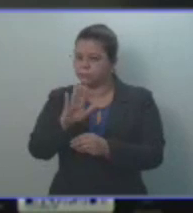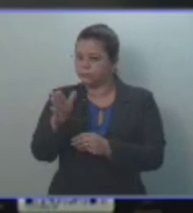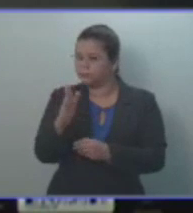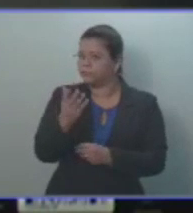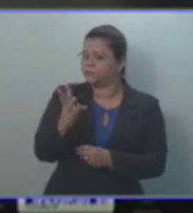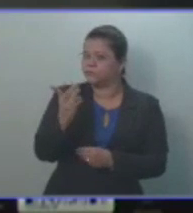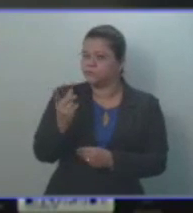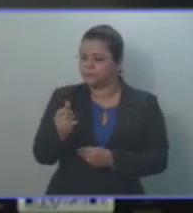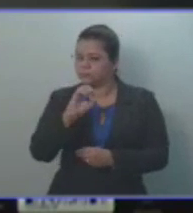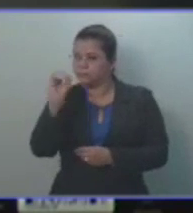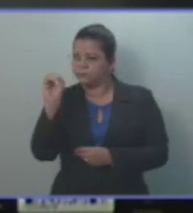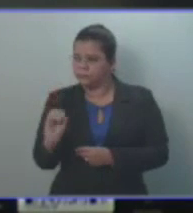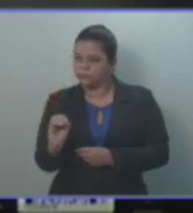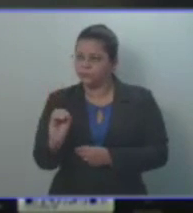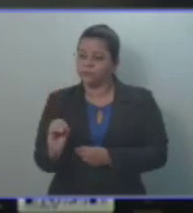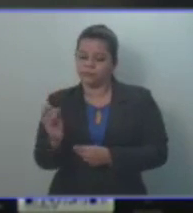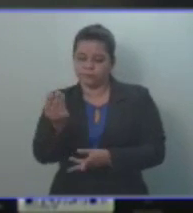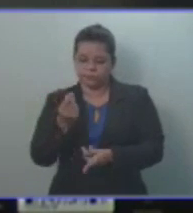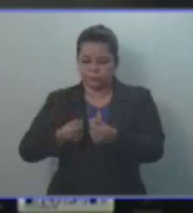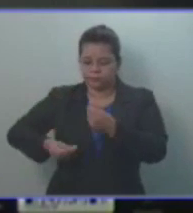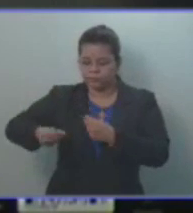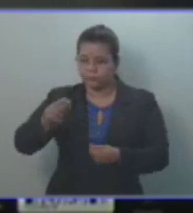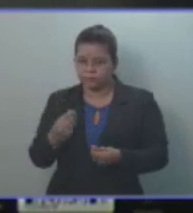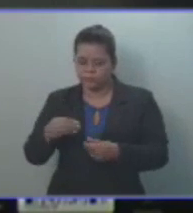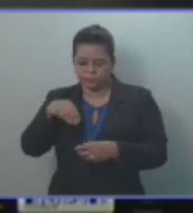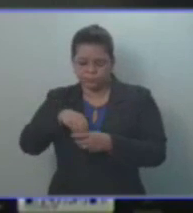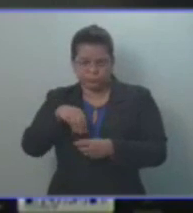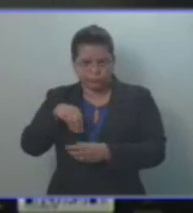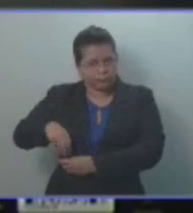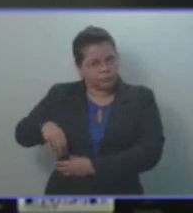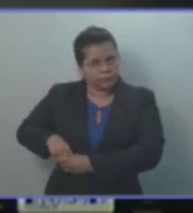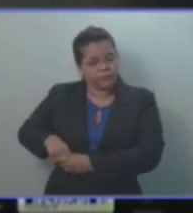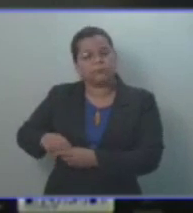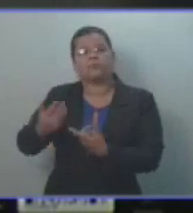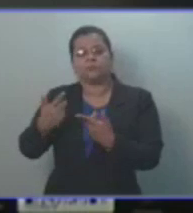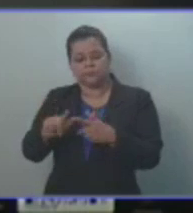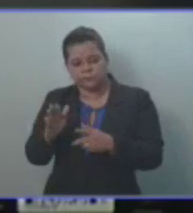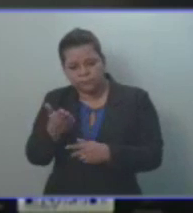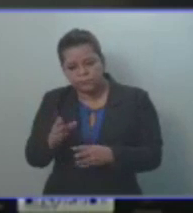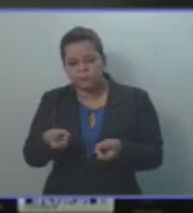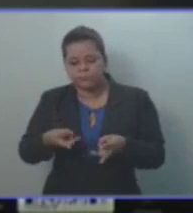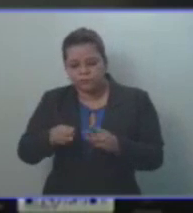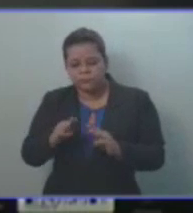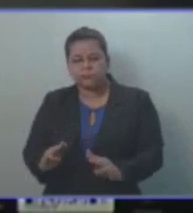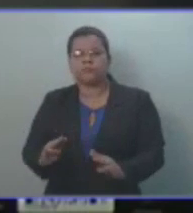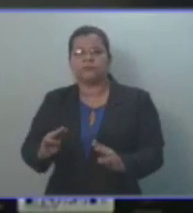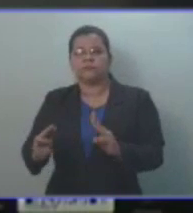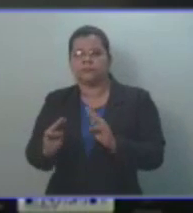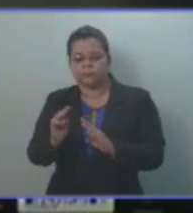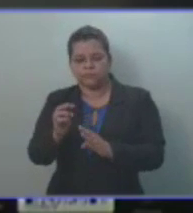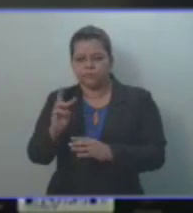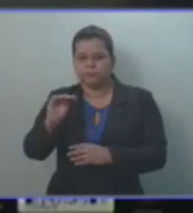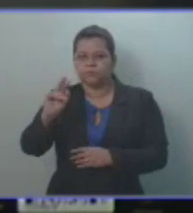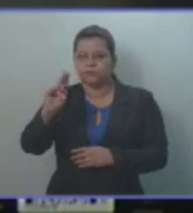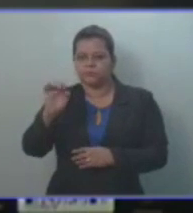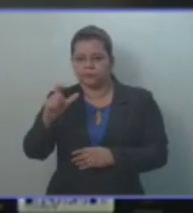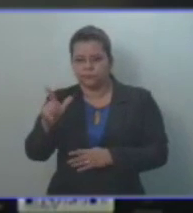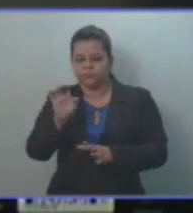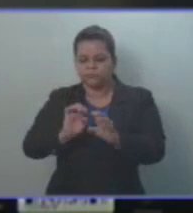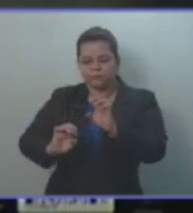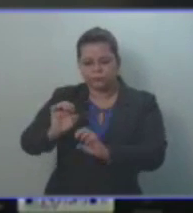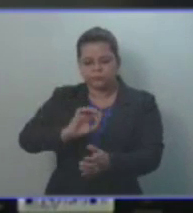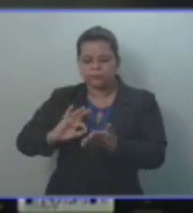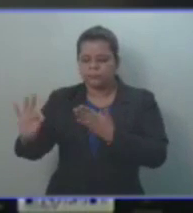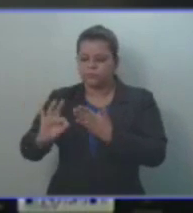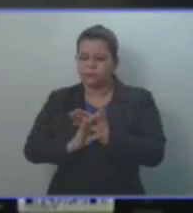de retorno económico y deberá utilizar la metodología del manual de evaluación de proyectos